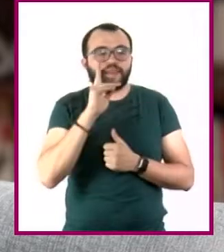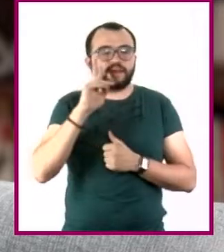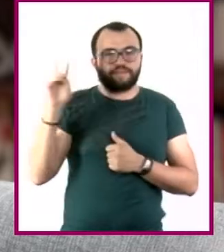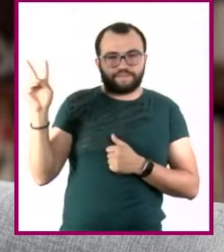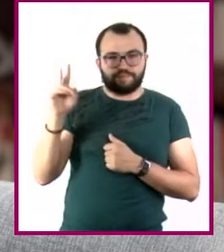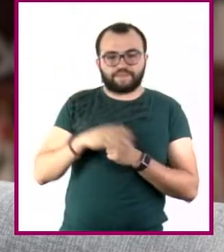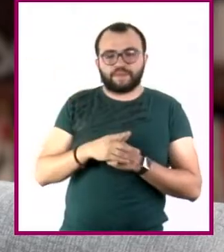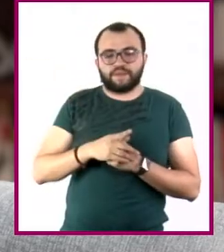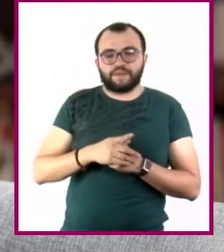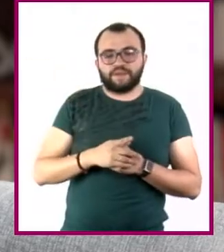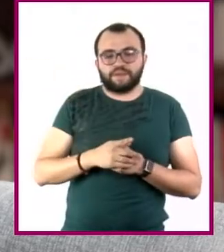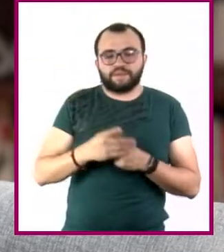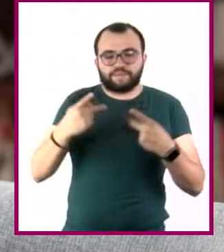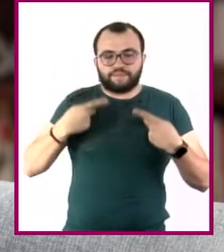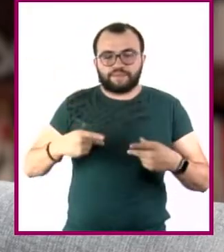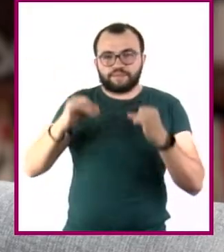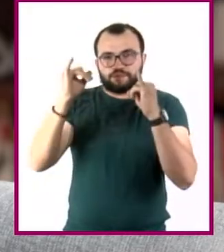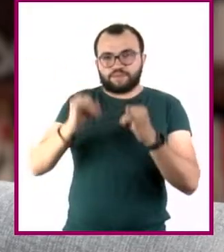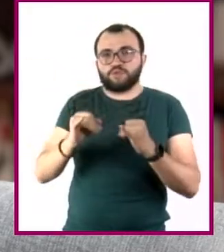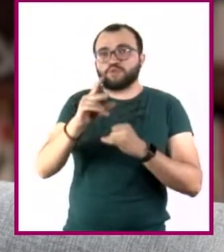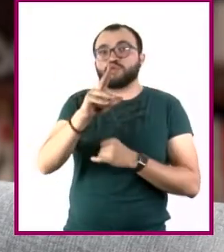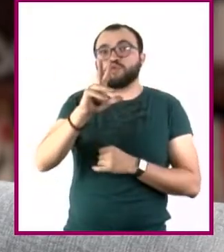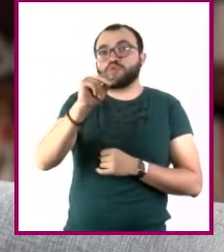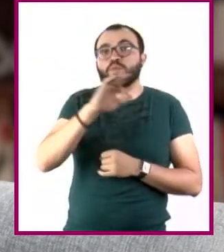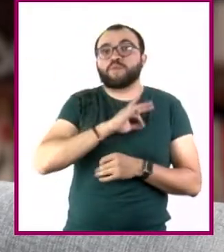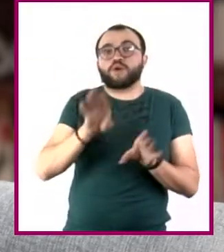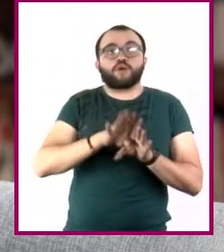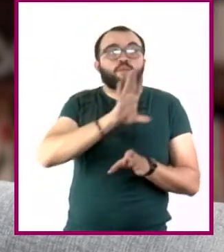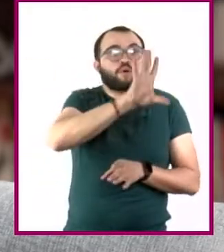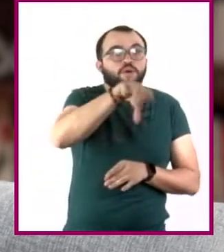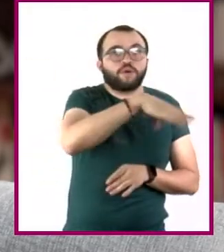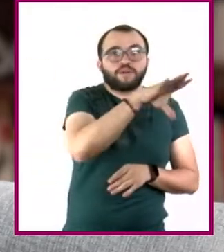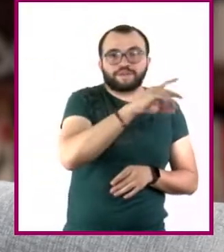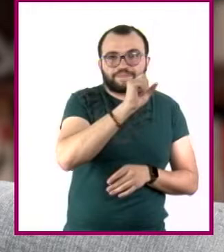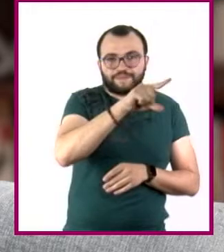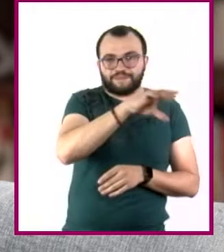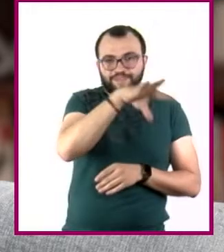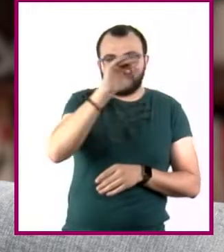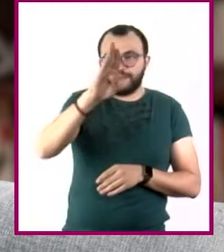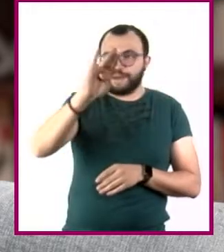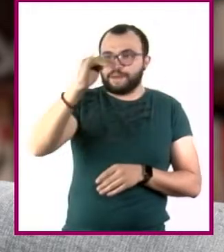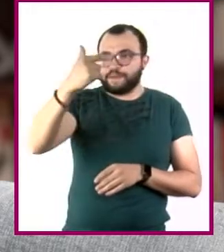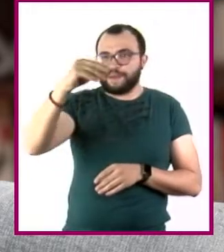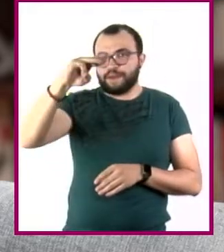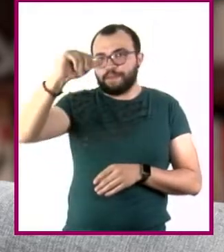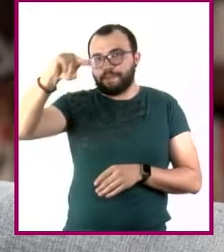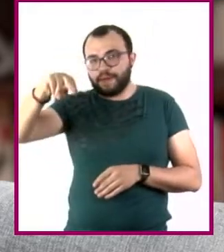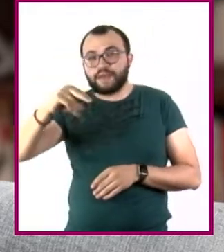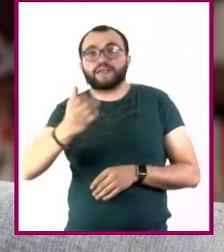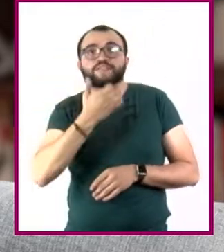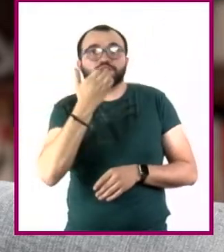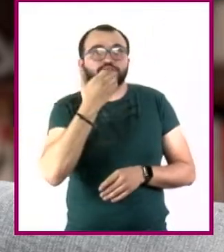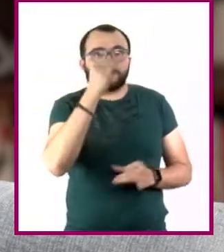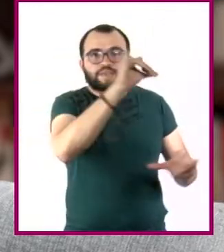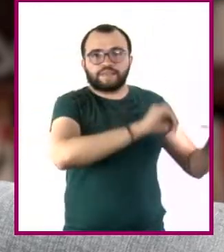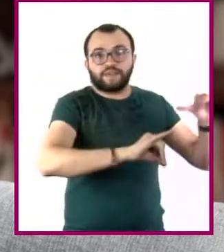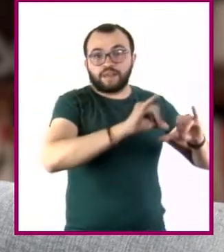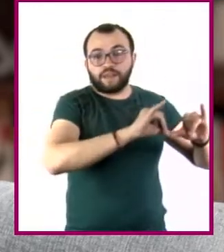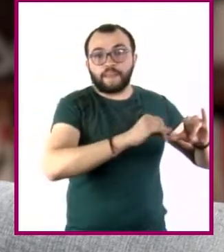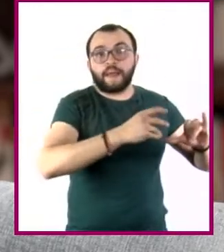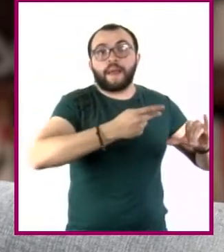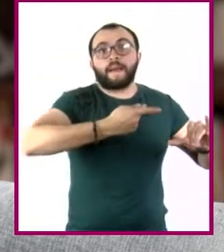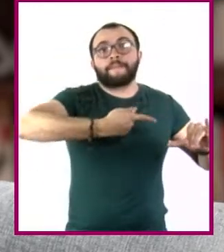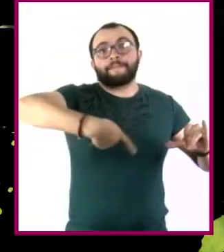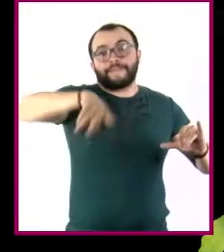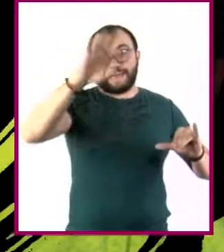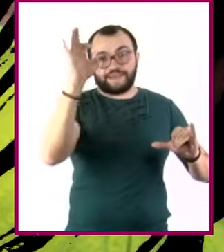ejemplo. Tú no puedes encontrar a Big Man en el laboratorio de la escuela, aunque sí te puedes encontrar a la persona que interpreta a